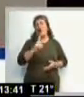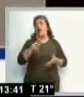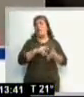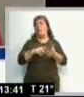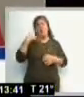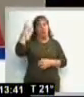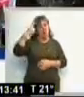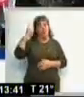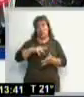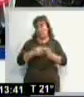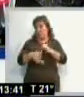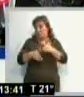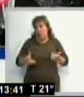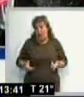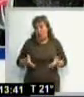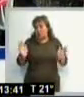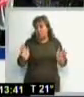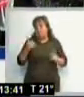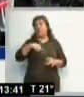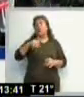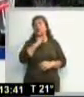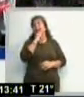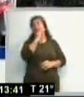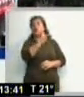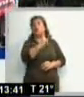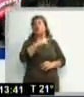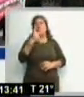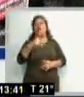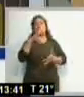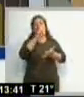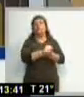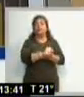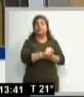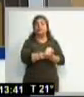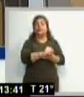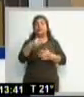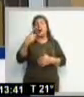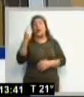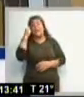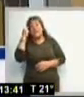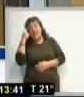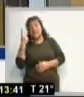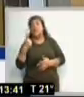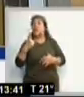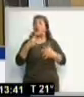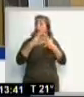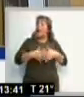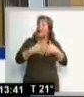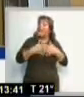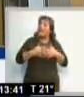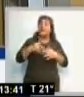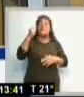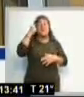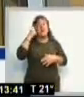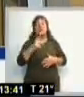Juventud no tiene, si no, no lo hubiera dejado entrar. Estaríamos haciendo una denuncia por ocupa. Vamos a esperar que él piense, recapacite y realmente que se ponga